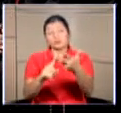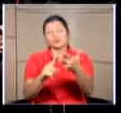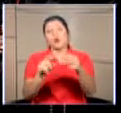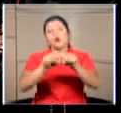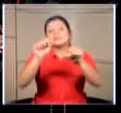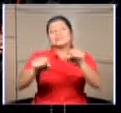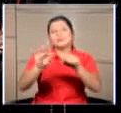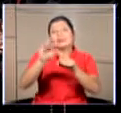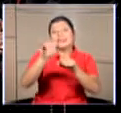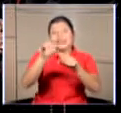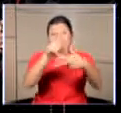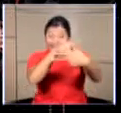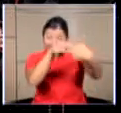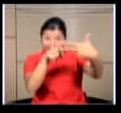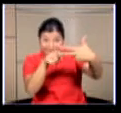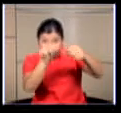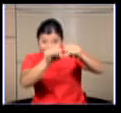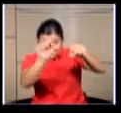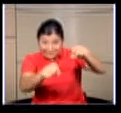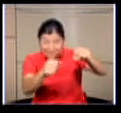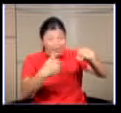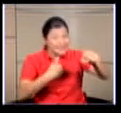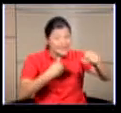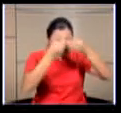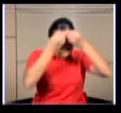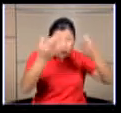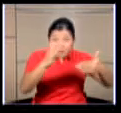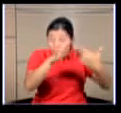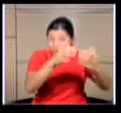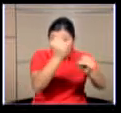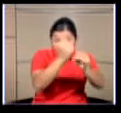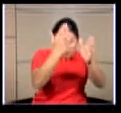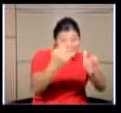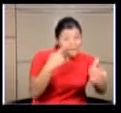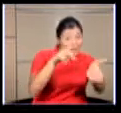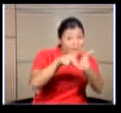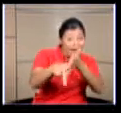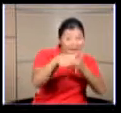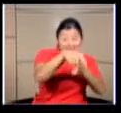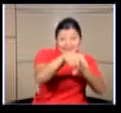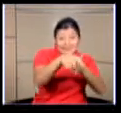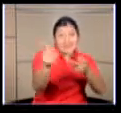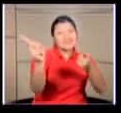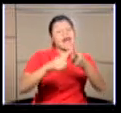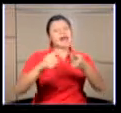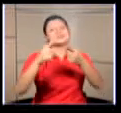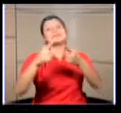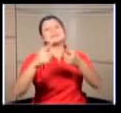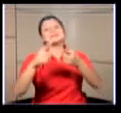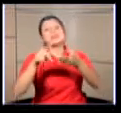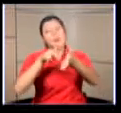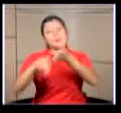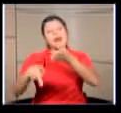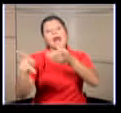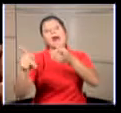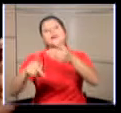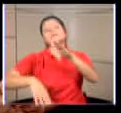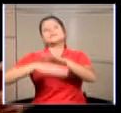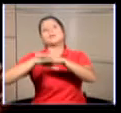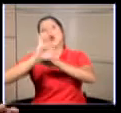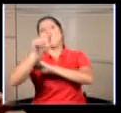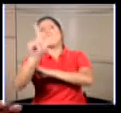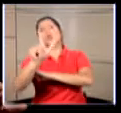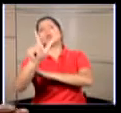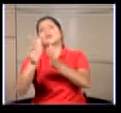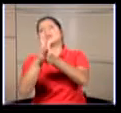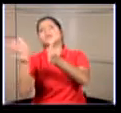aduanas. Bueno, ese sistema en estos momentos tiene posibilidad de operar hasta julio. Entonces, ¿qué vamos a hacer después de eso? Pareciera